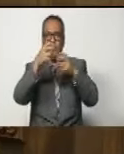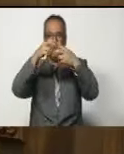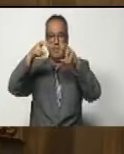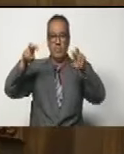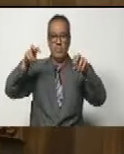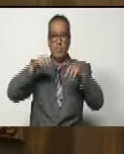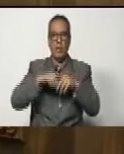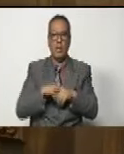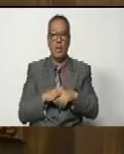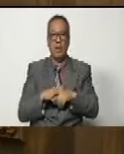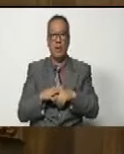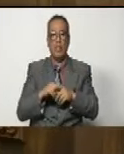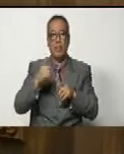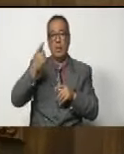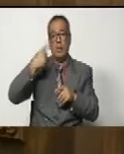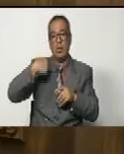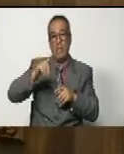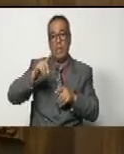Epígrafe,